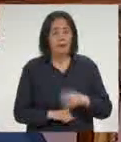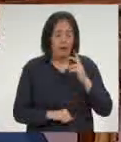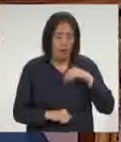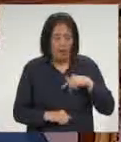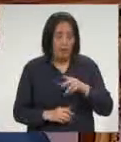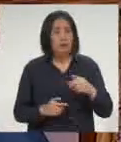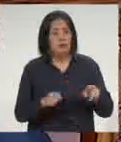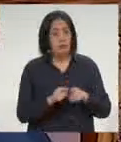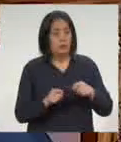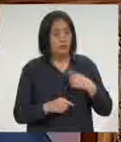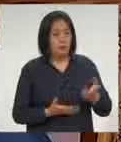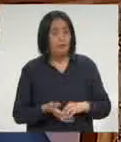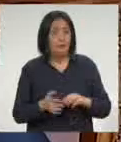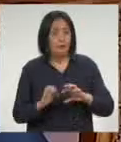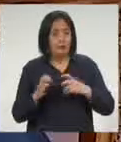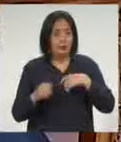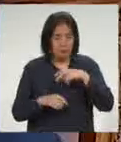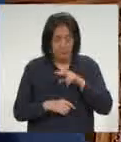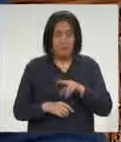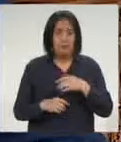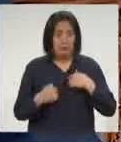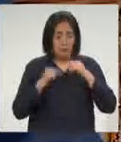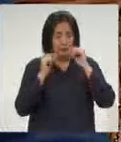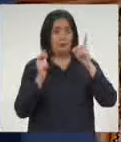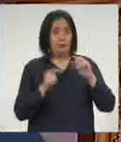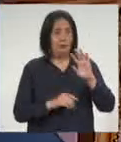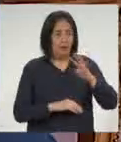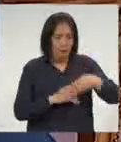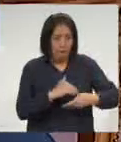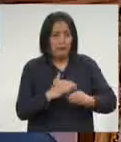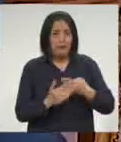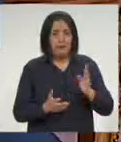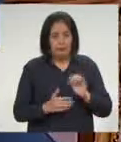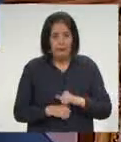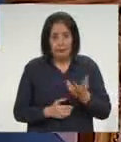yo también en los partidos de la mañana